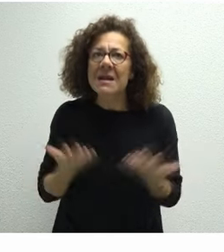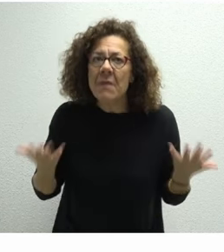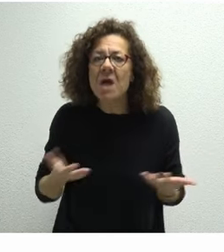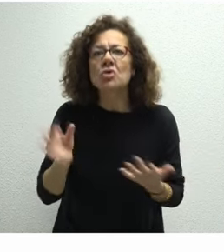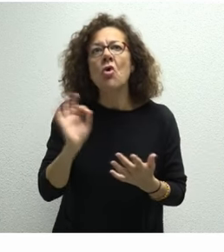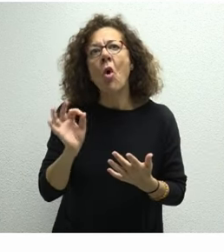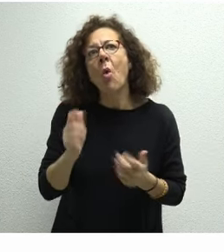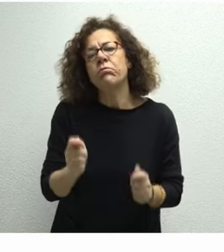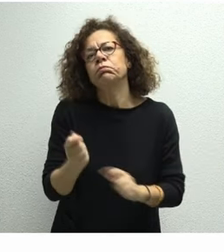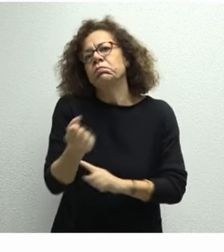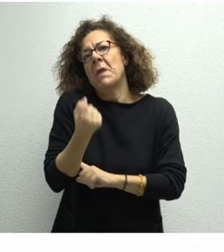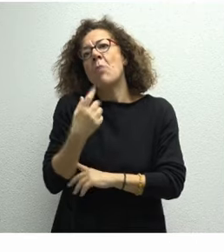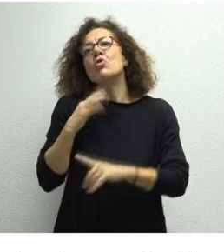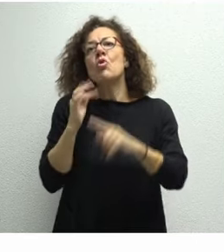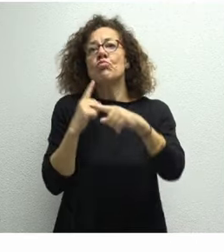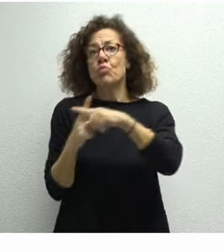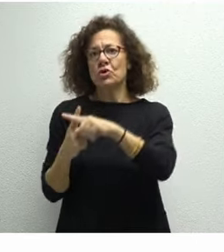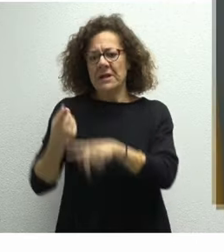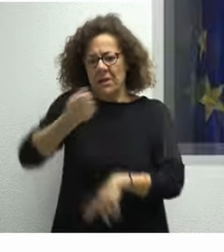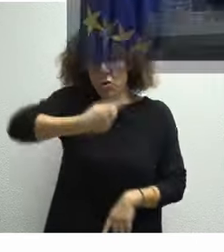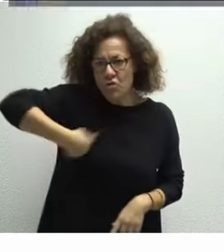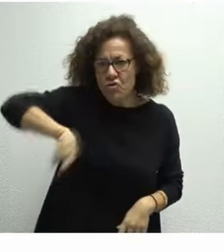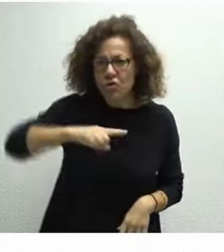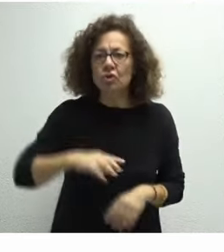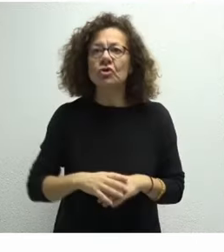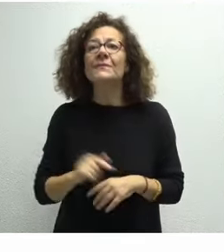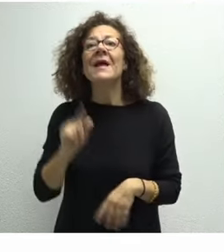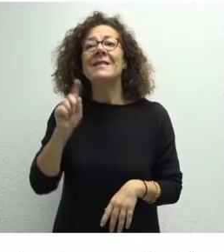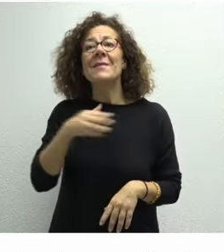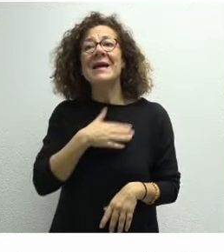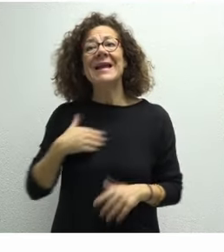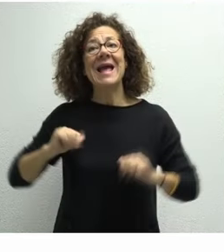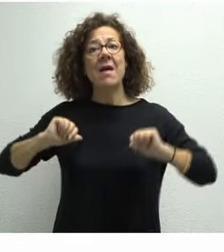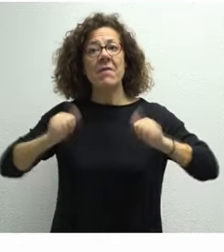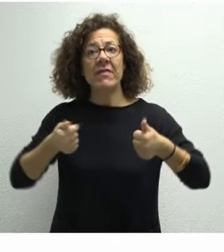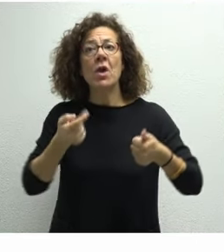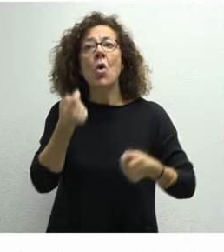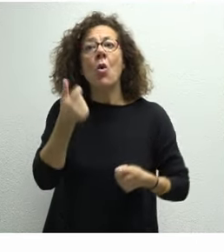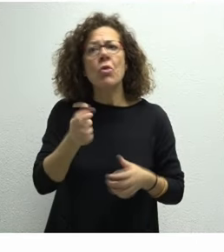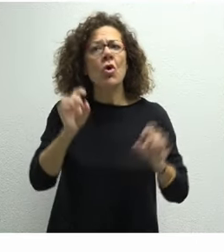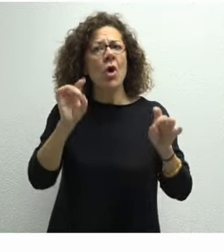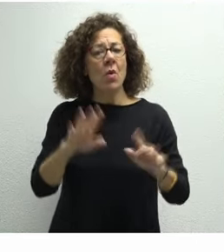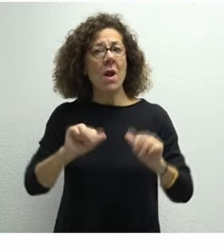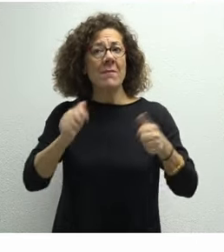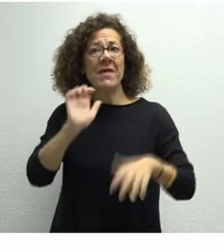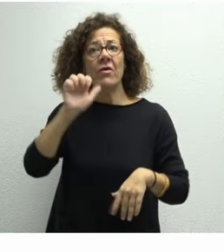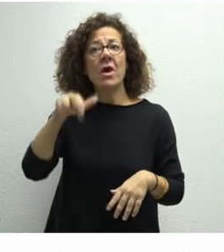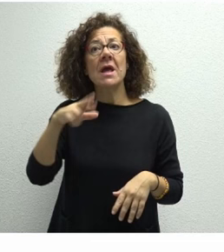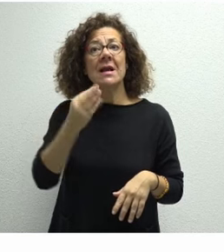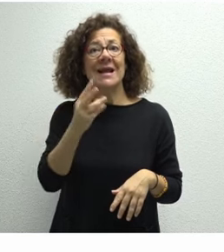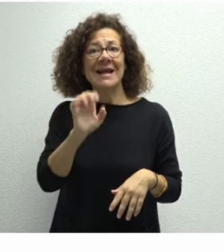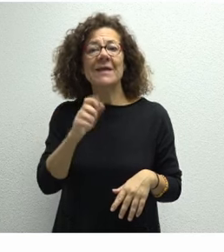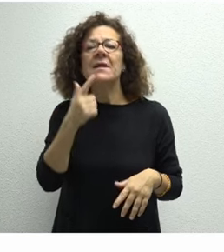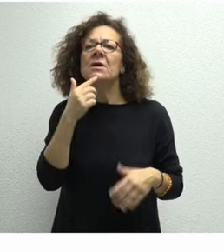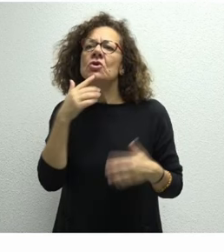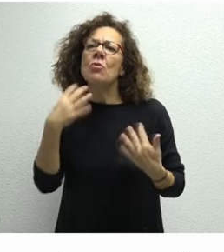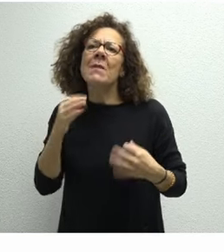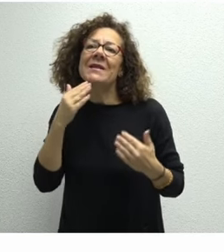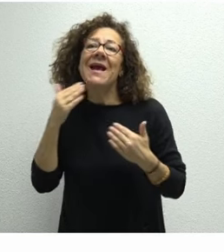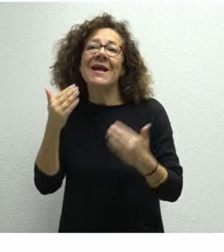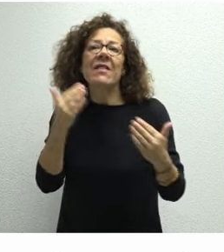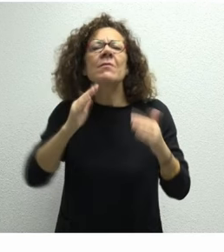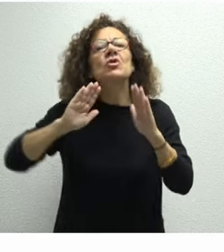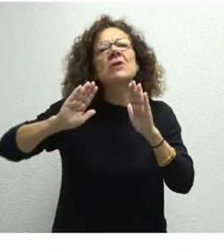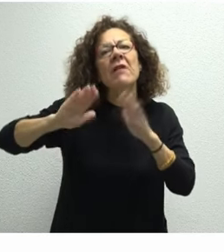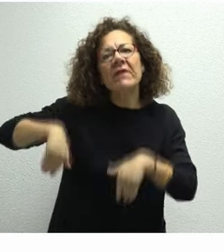positivamente entre nosotros y quería empezar Pues un poco como ha empezado Enrique también no se suele dar el agradecimiento siempre al